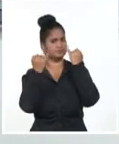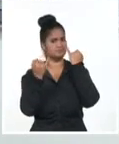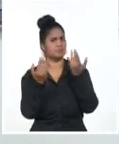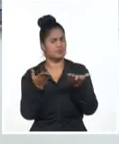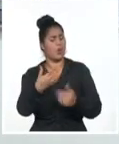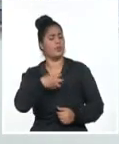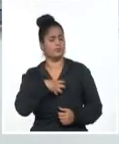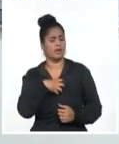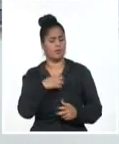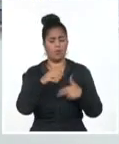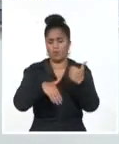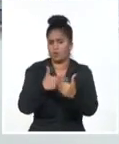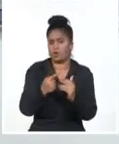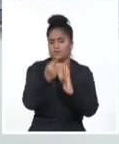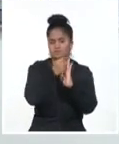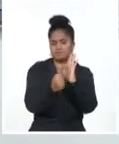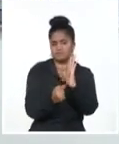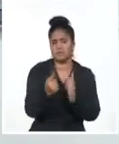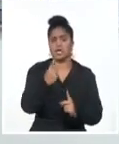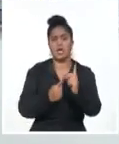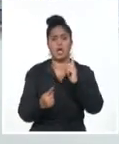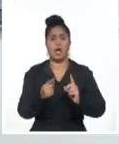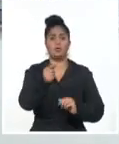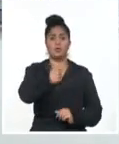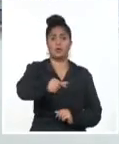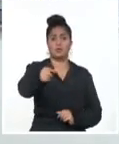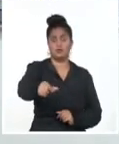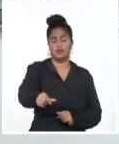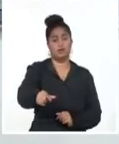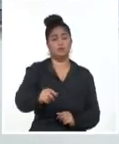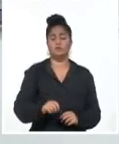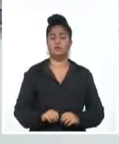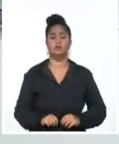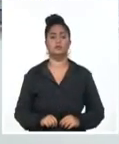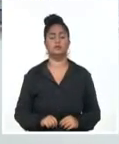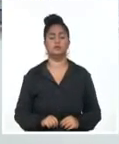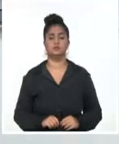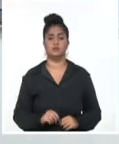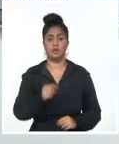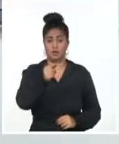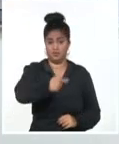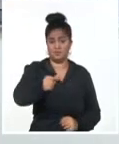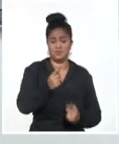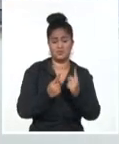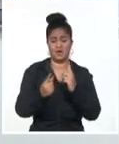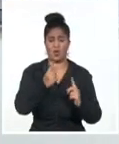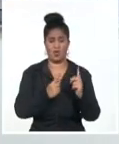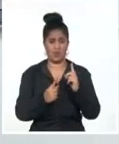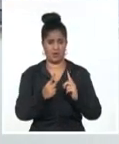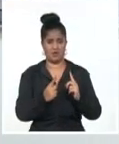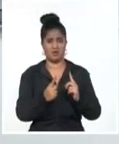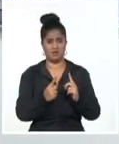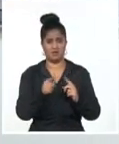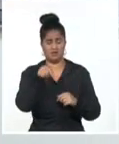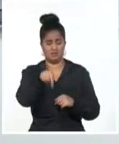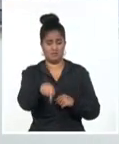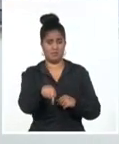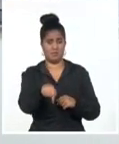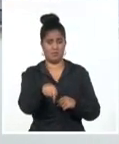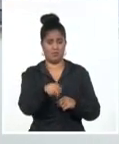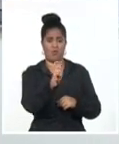tenemos algunas personas inescrupulosas con falta de compromiso que han estado desviando hacia los